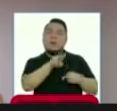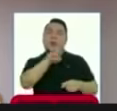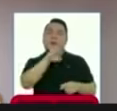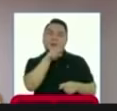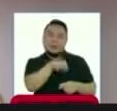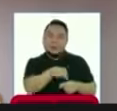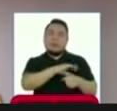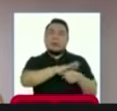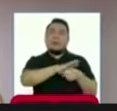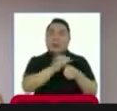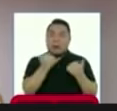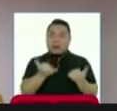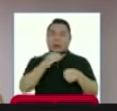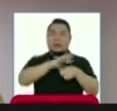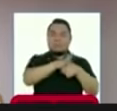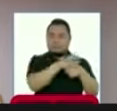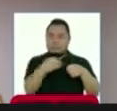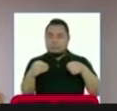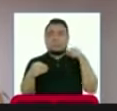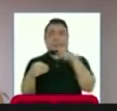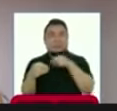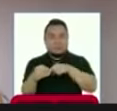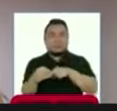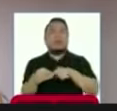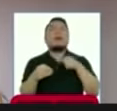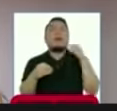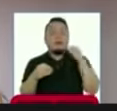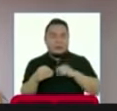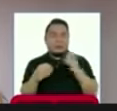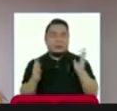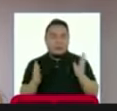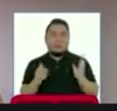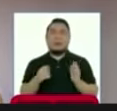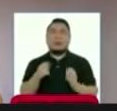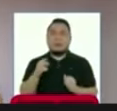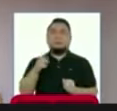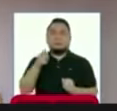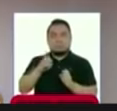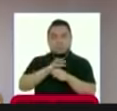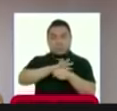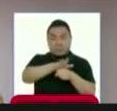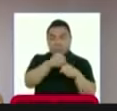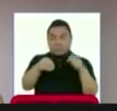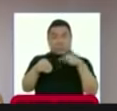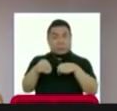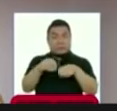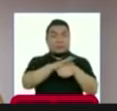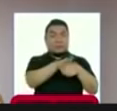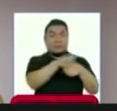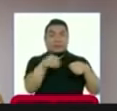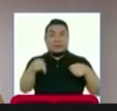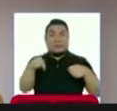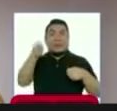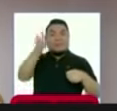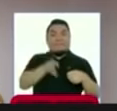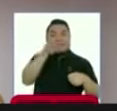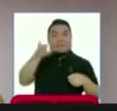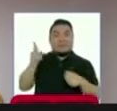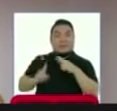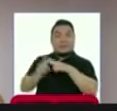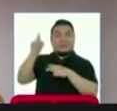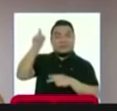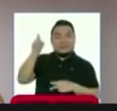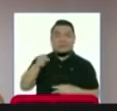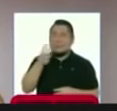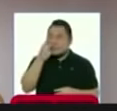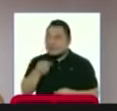cambios, digamos, en las características del virus. Sin embargo, en esta variante llamada así variante británica, lo que se